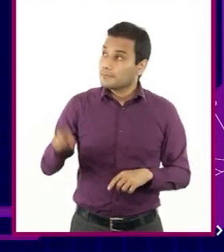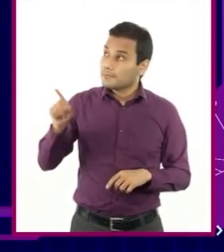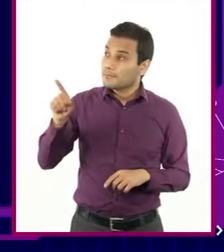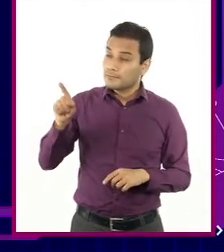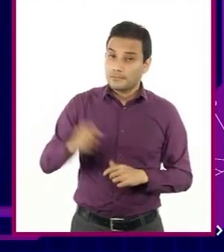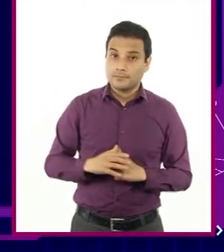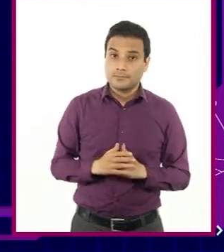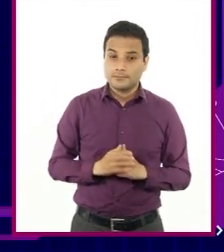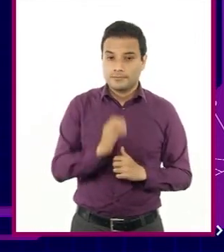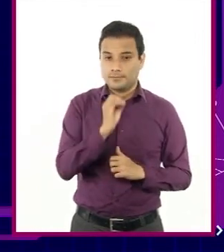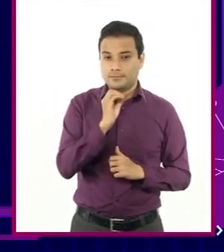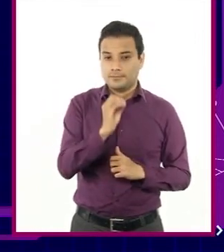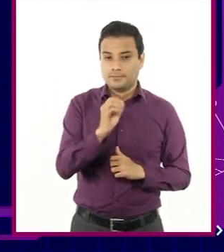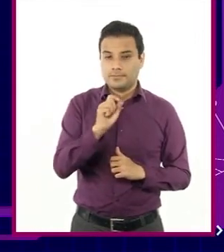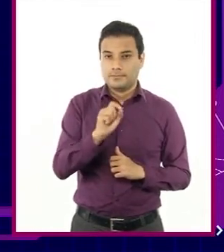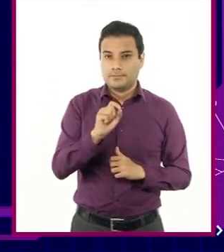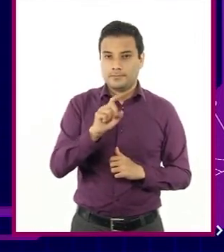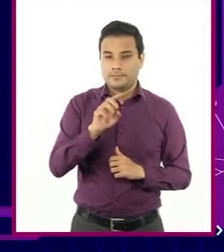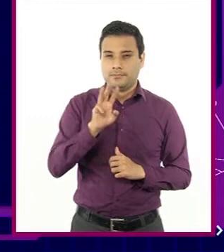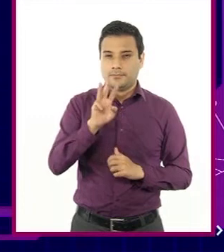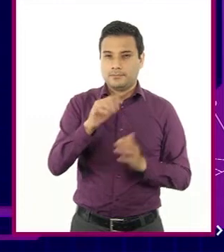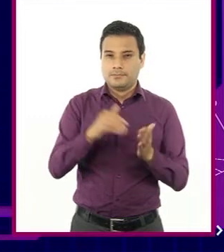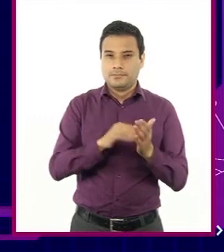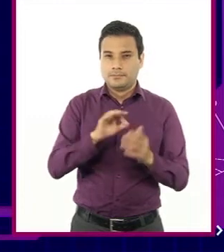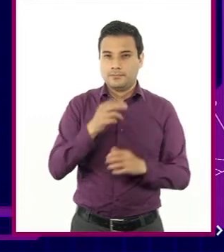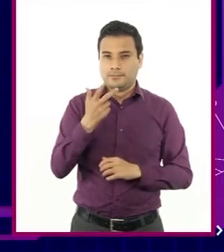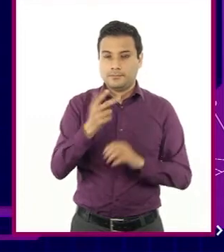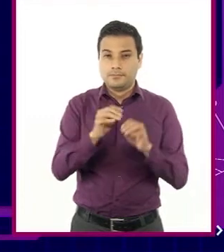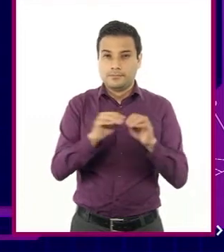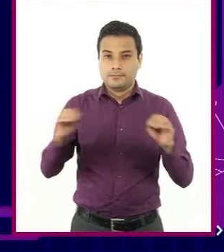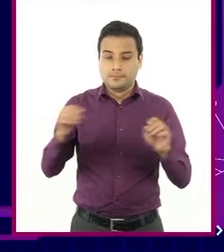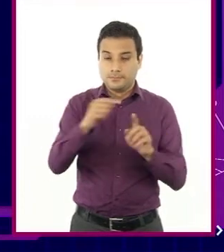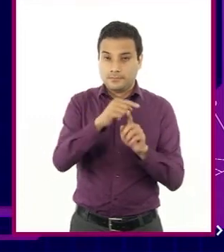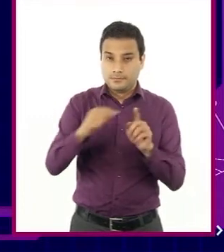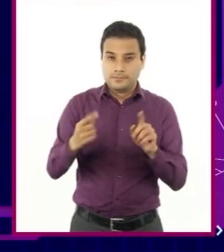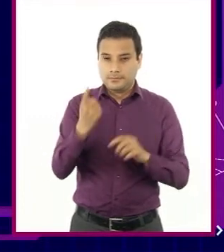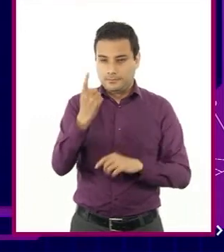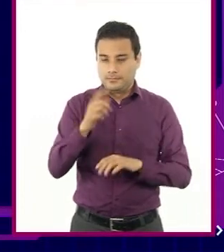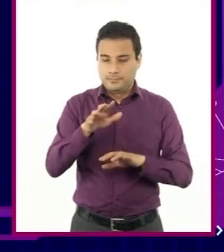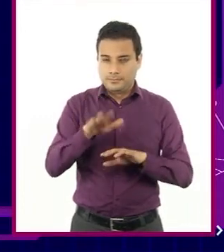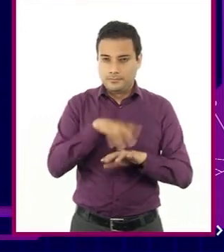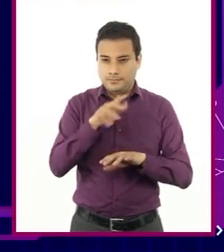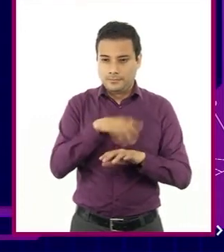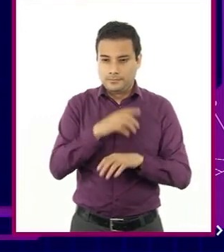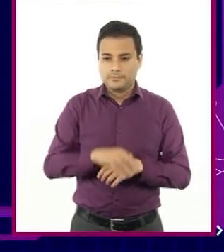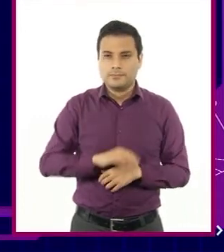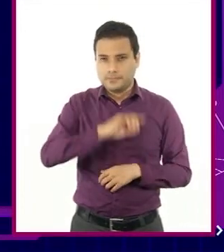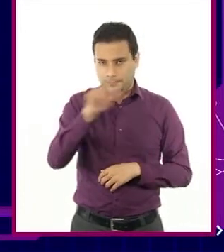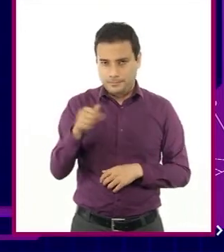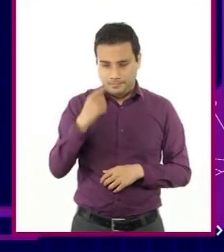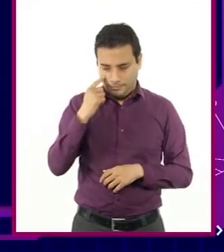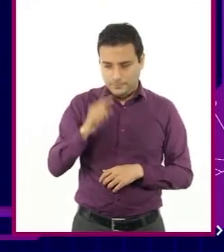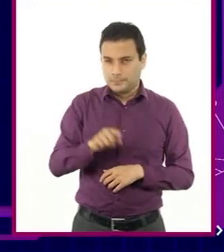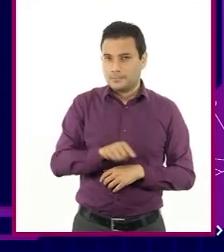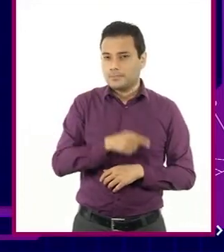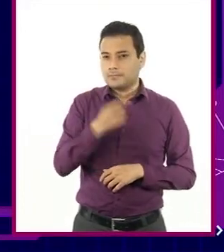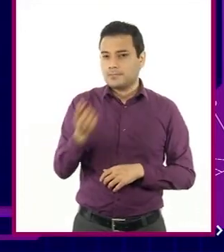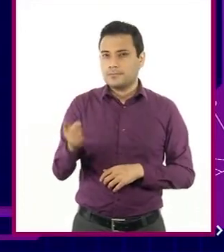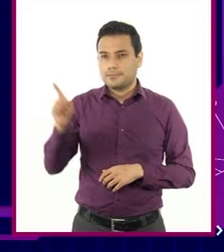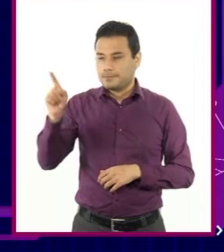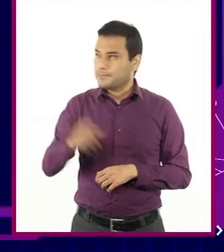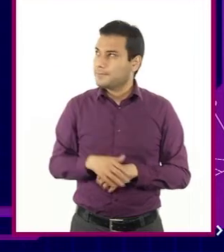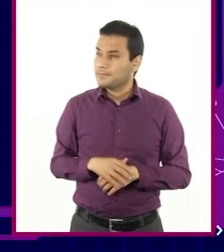0.3048 metros entre un pie. En esta expresión podemos simplificar la unidad de medida, pies, que aparece tanto